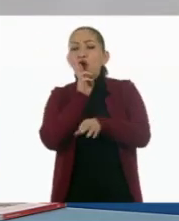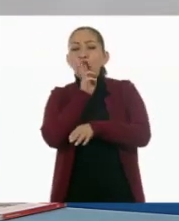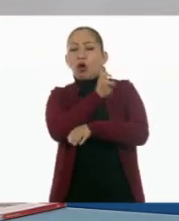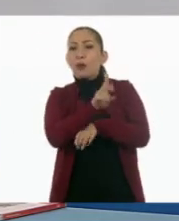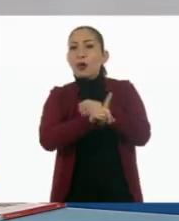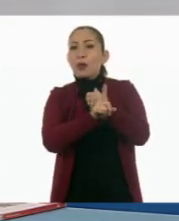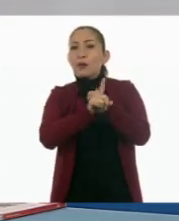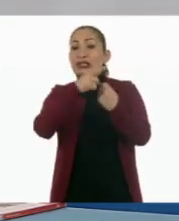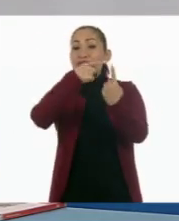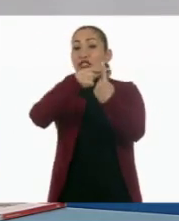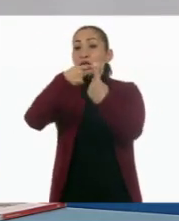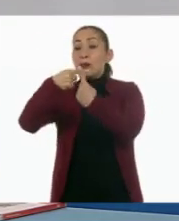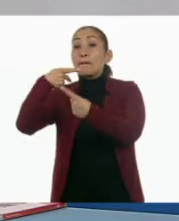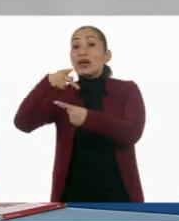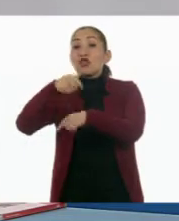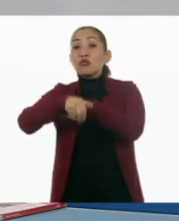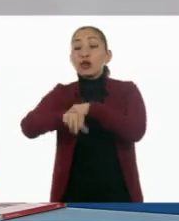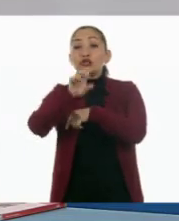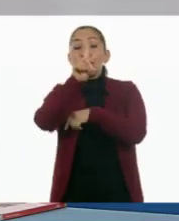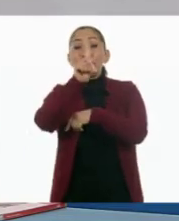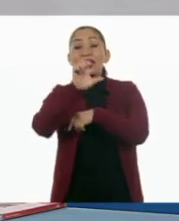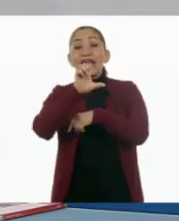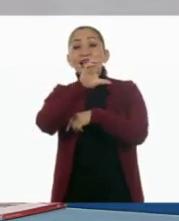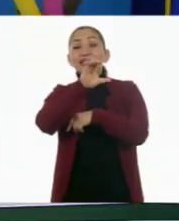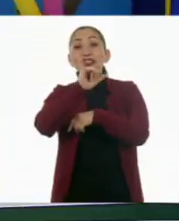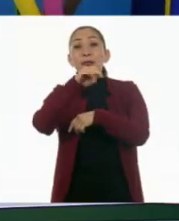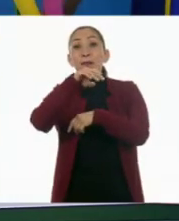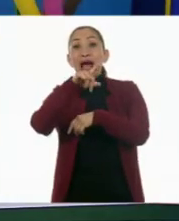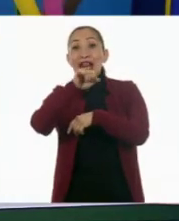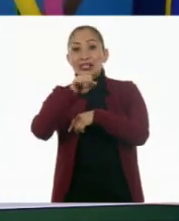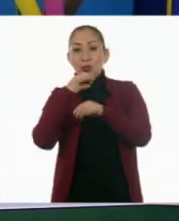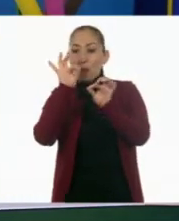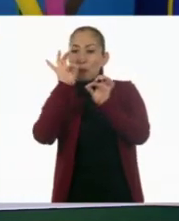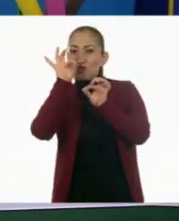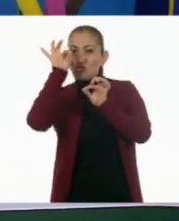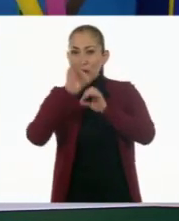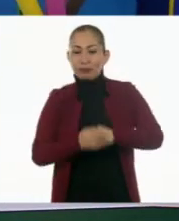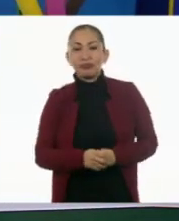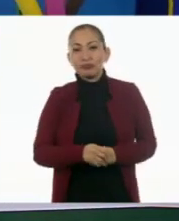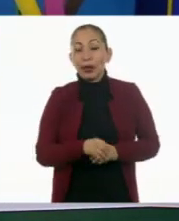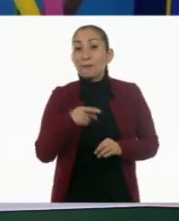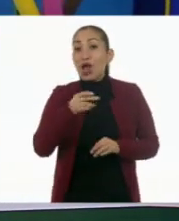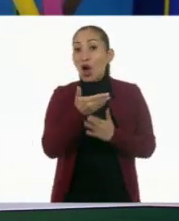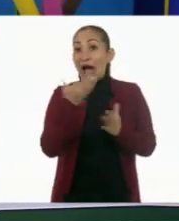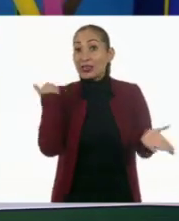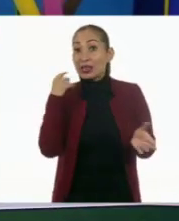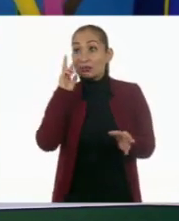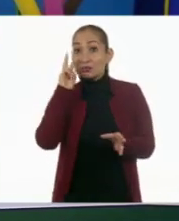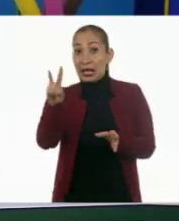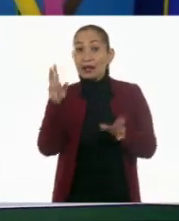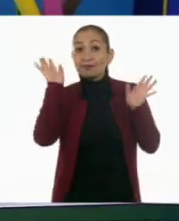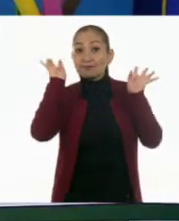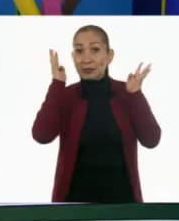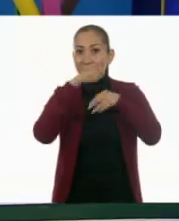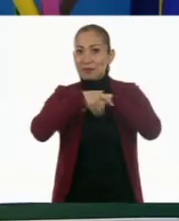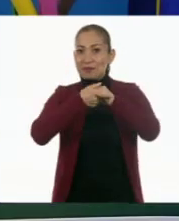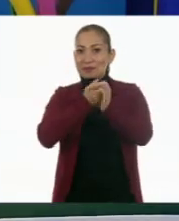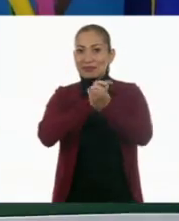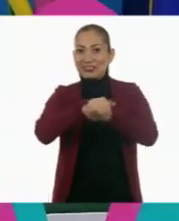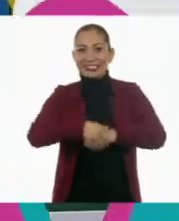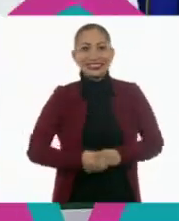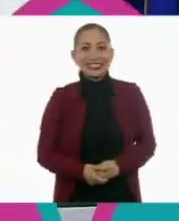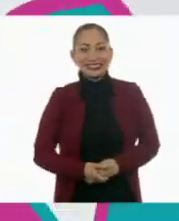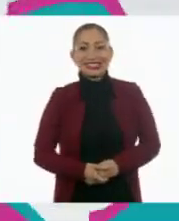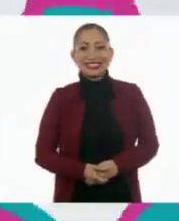problemas aditivos, pero con números decimales. Muy bien, pero antes de cualquier cosa, vamos con Ajo Listo para lavar nuestras manos.